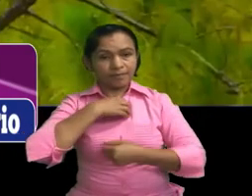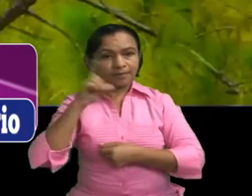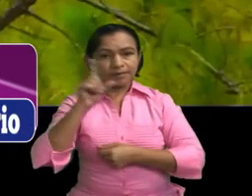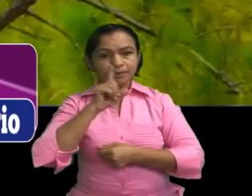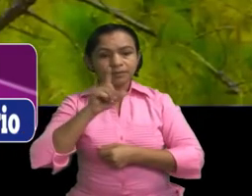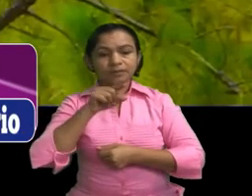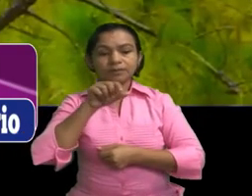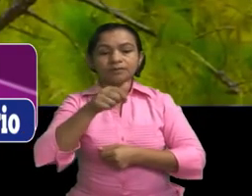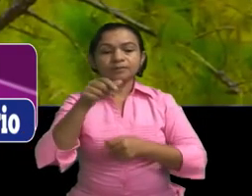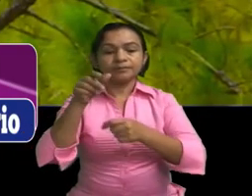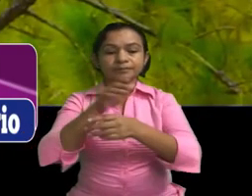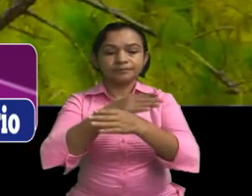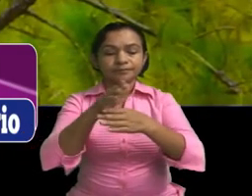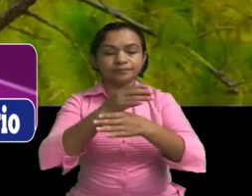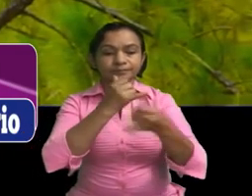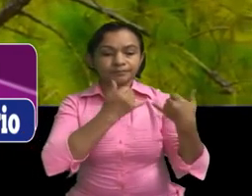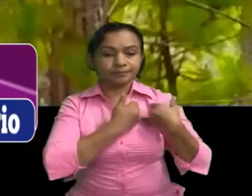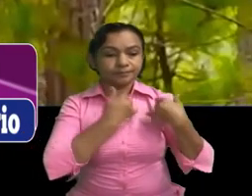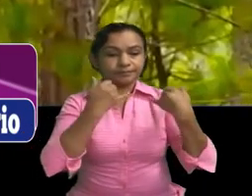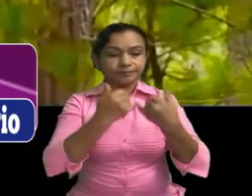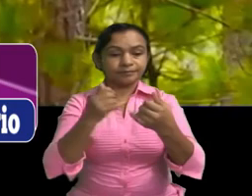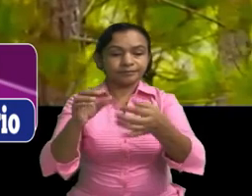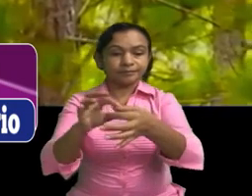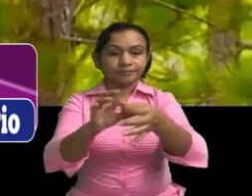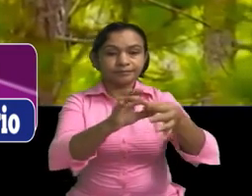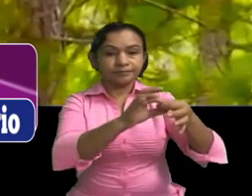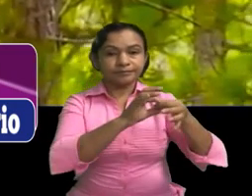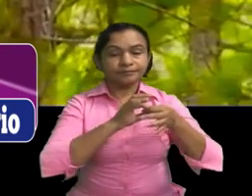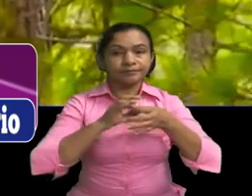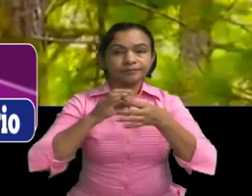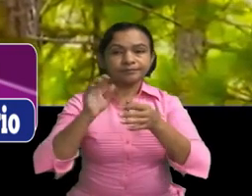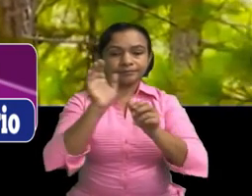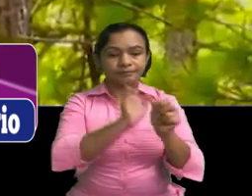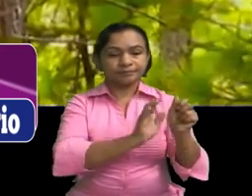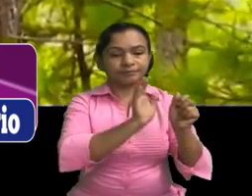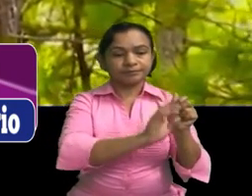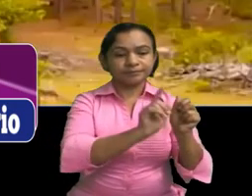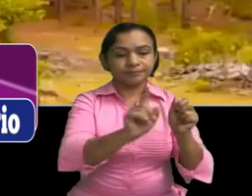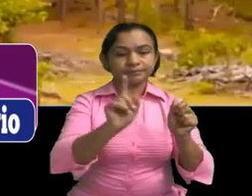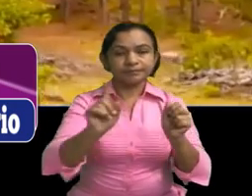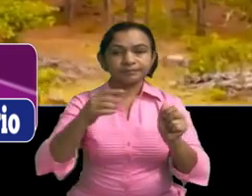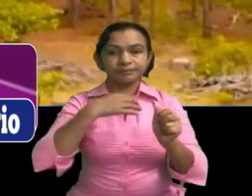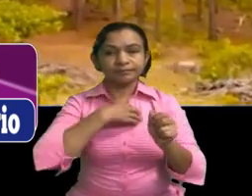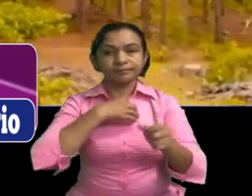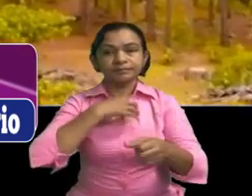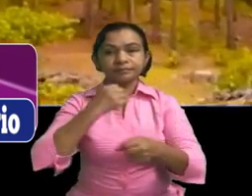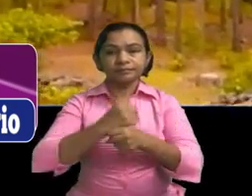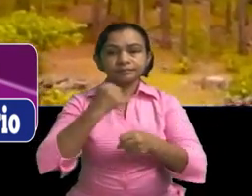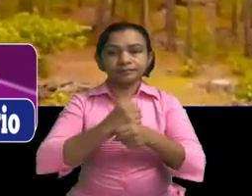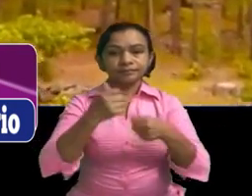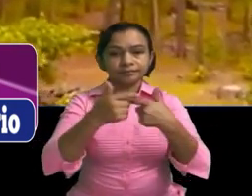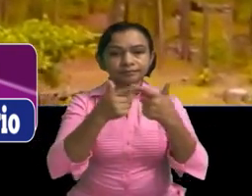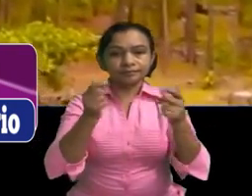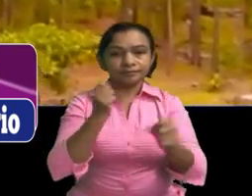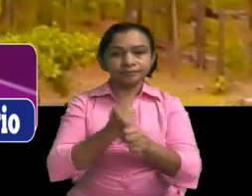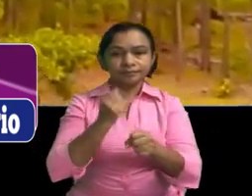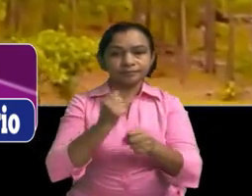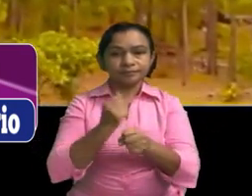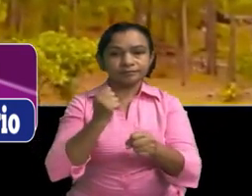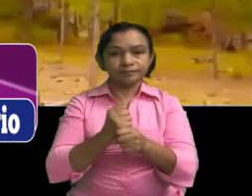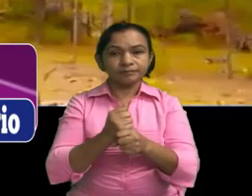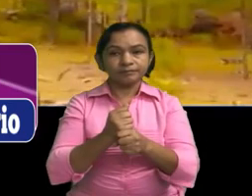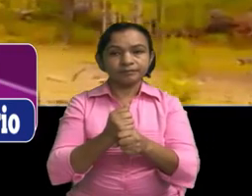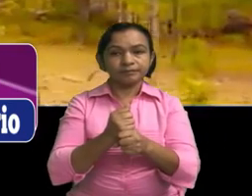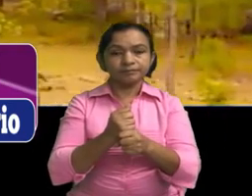las competencias de las instituciones que estamos involucradas en este proceso, cada quien va a hacer su trabajo y en equipo Así es que trabajamos